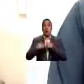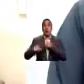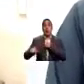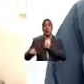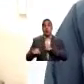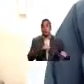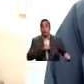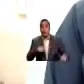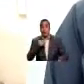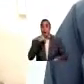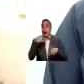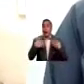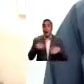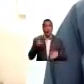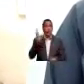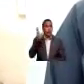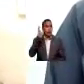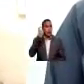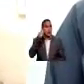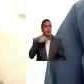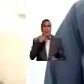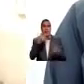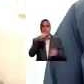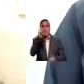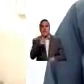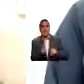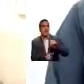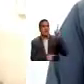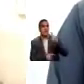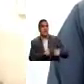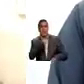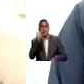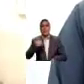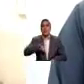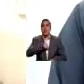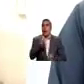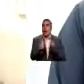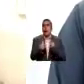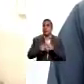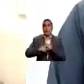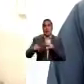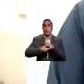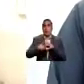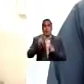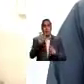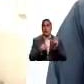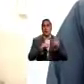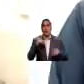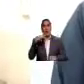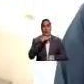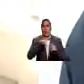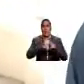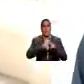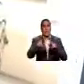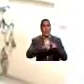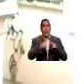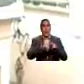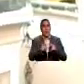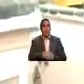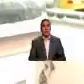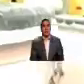y comenzó a sonar como que se cuarteaba todito, y lo que hicimos es evacuar con el personal de seguridad